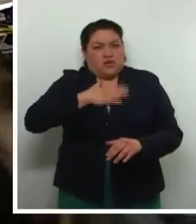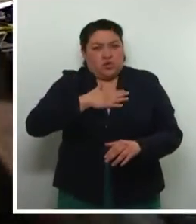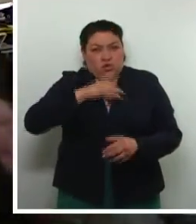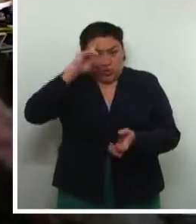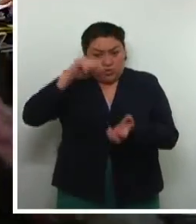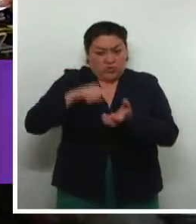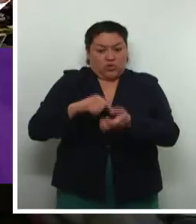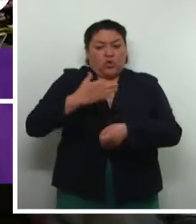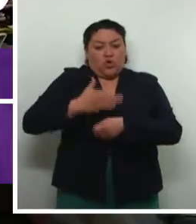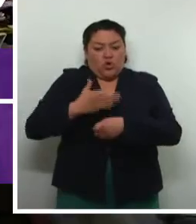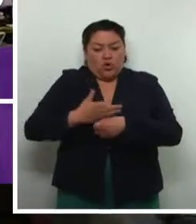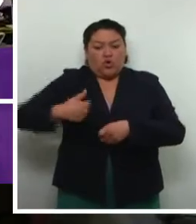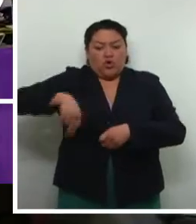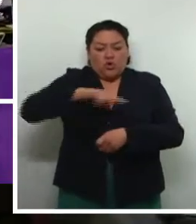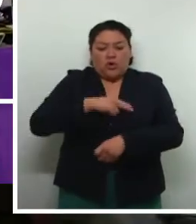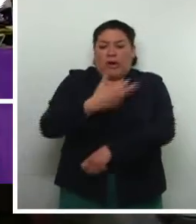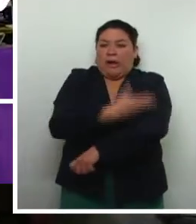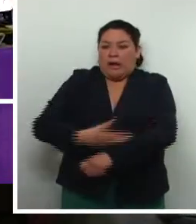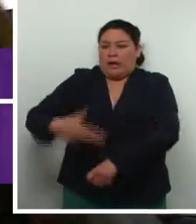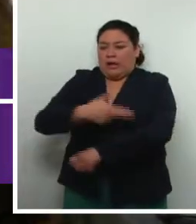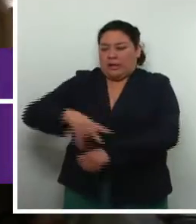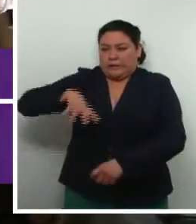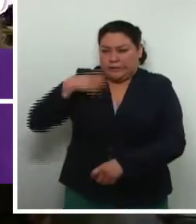hemos hecho un gran esfuerzo,